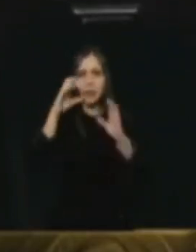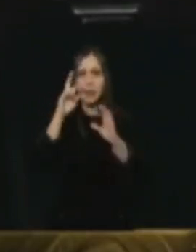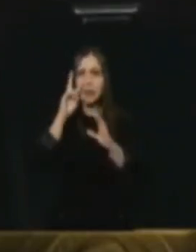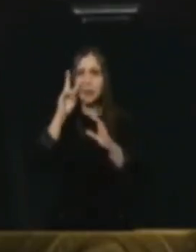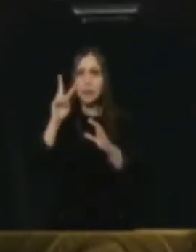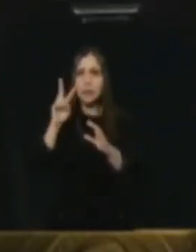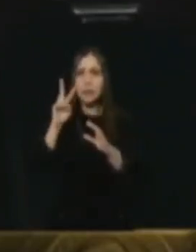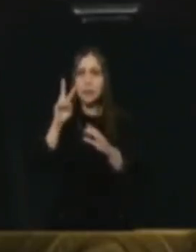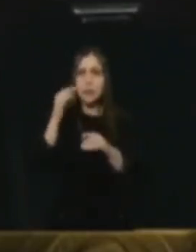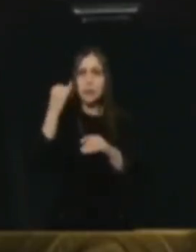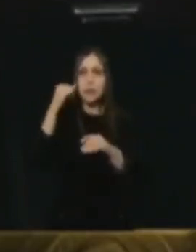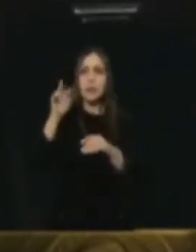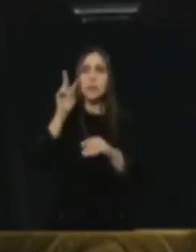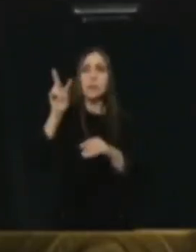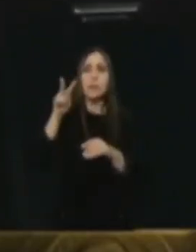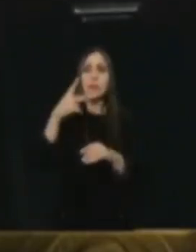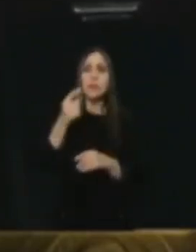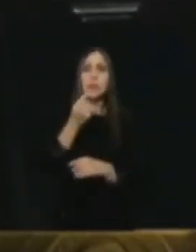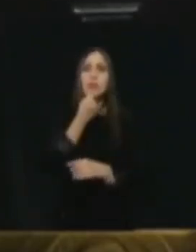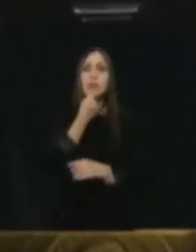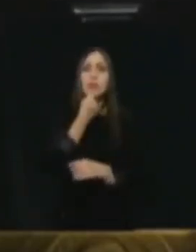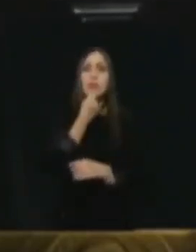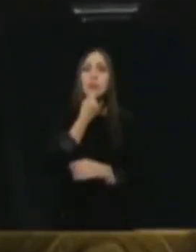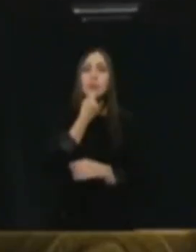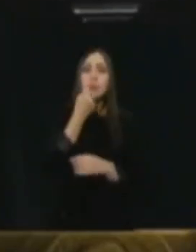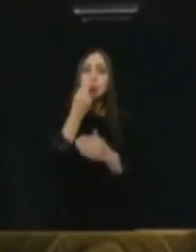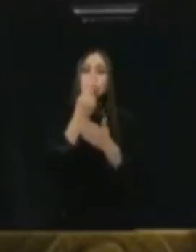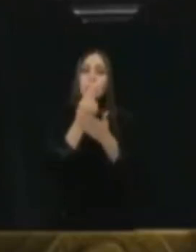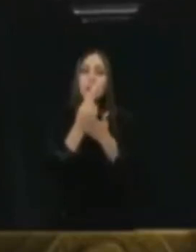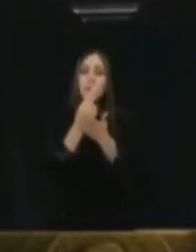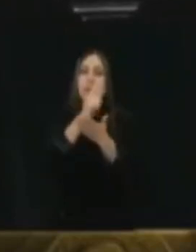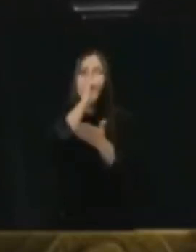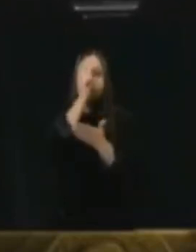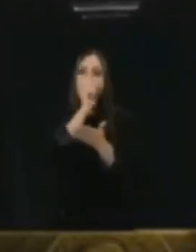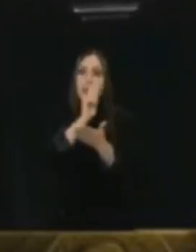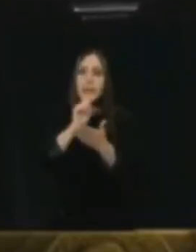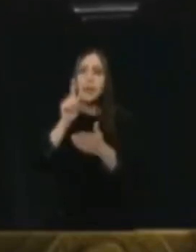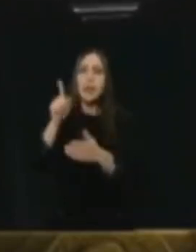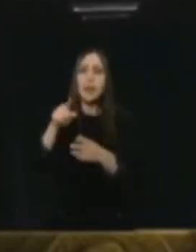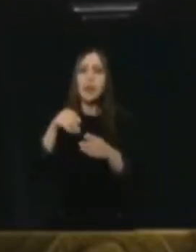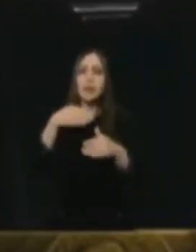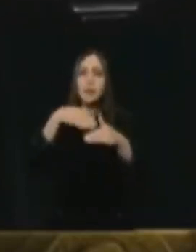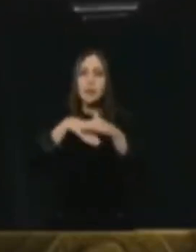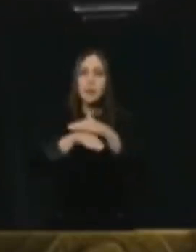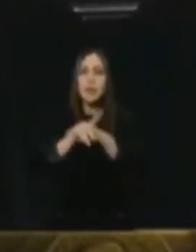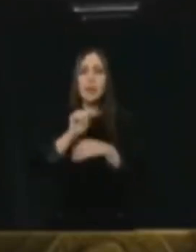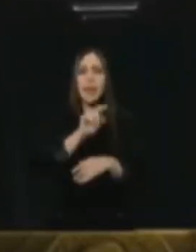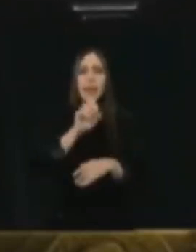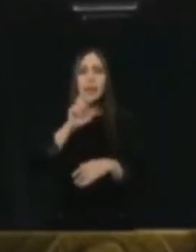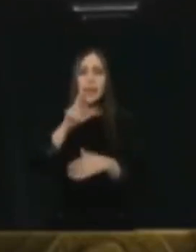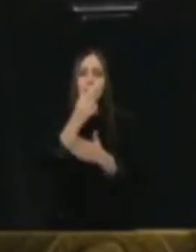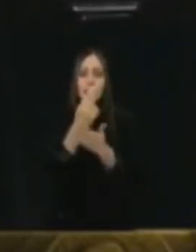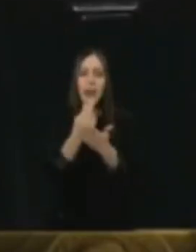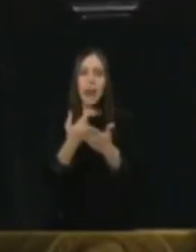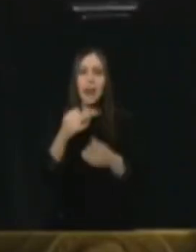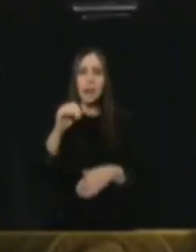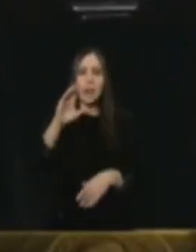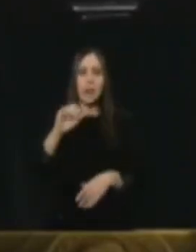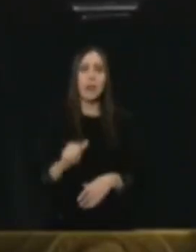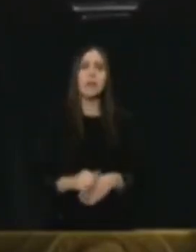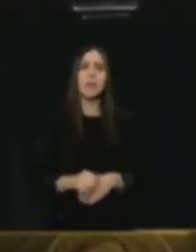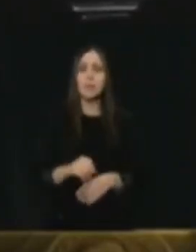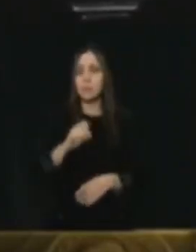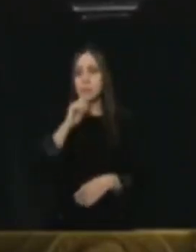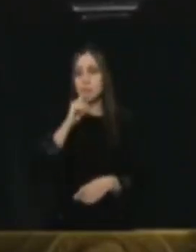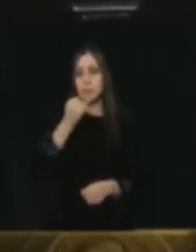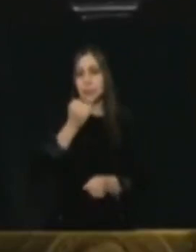sus niños grabados en el taller de gráfica popular. Imposible no